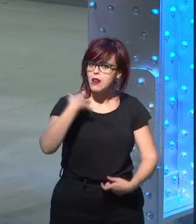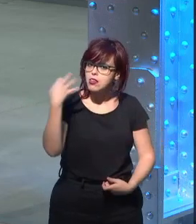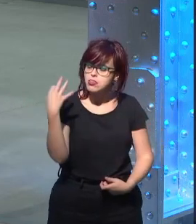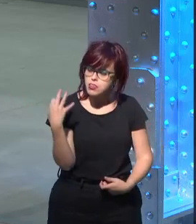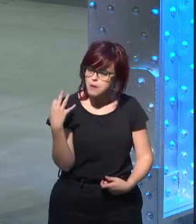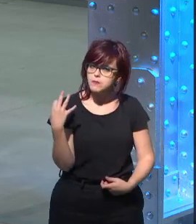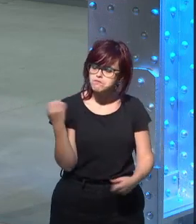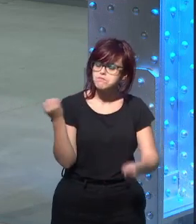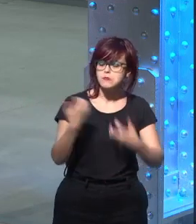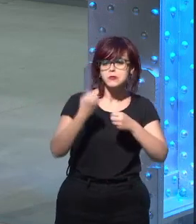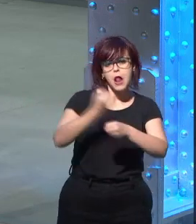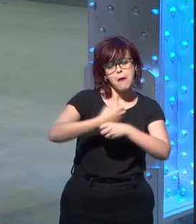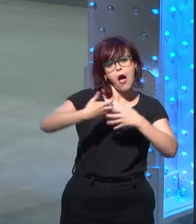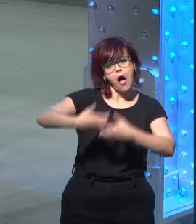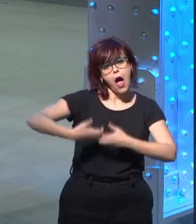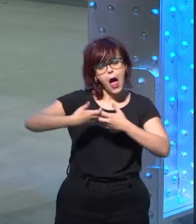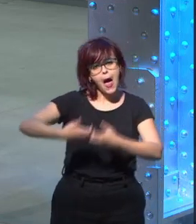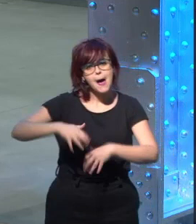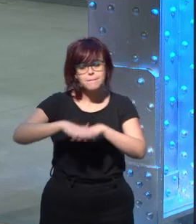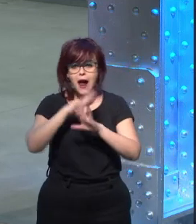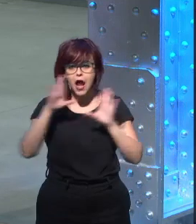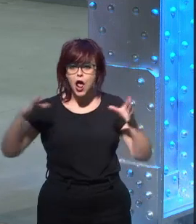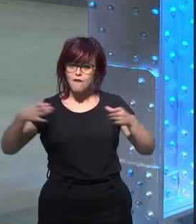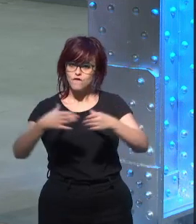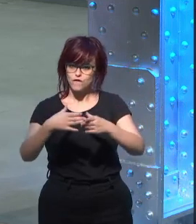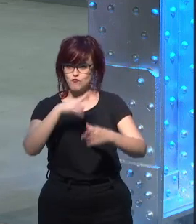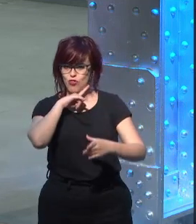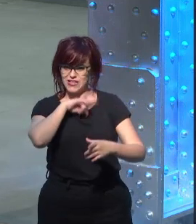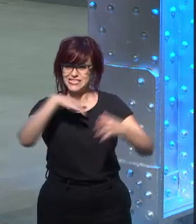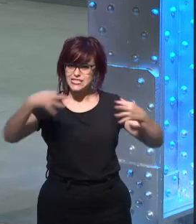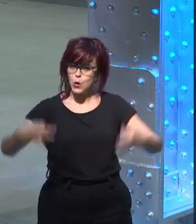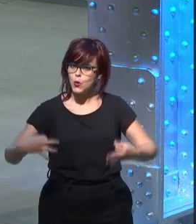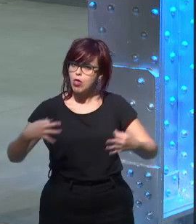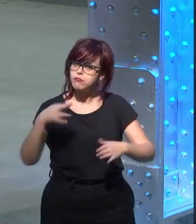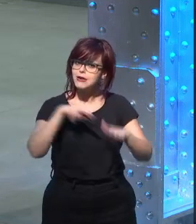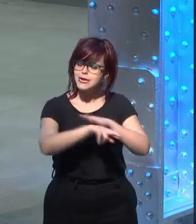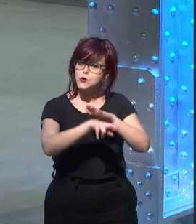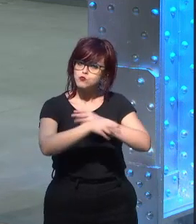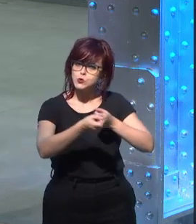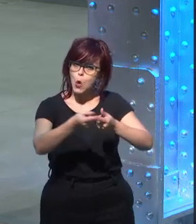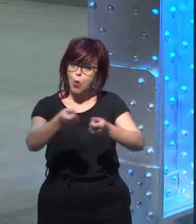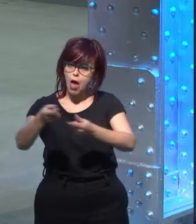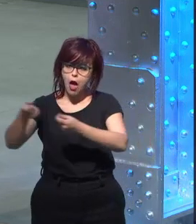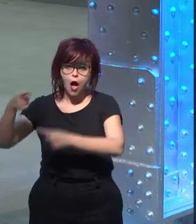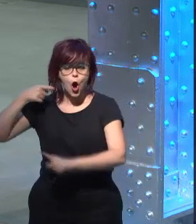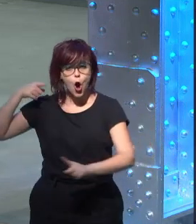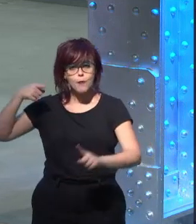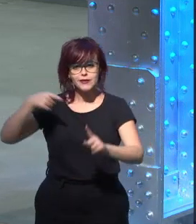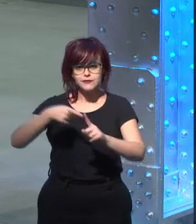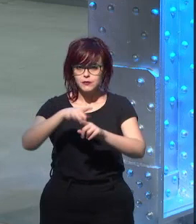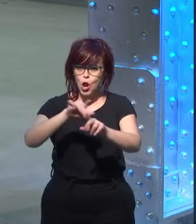las fuerzas de seguridad tengan los recursos necesarios para llevar a cabo